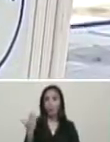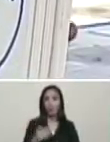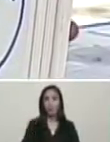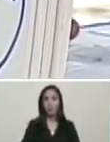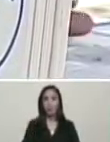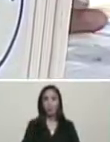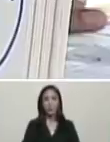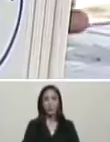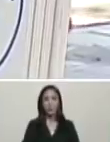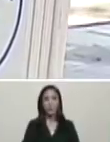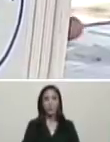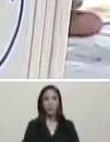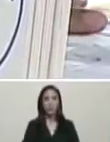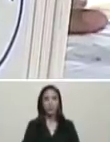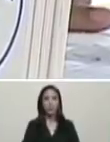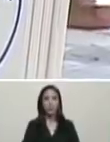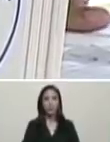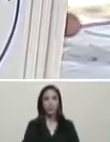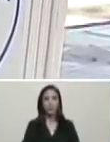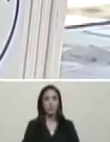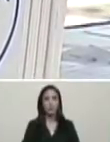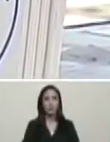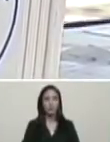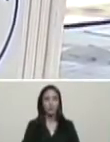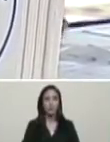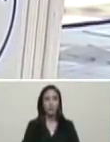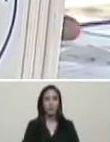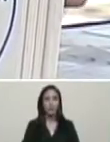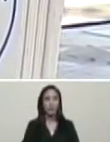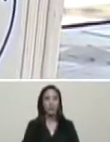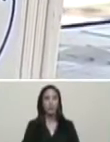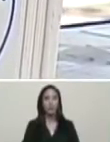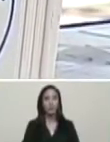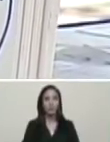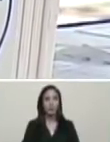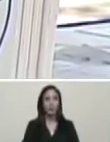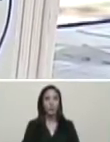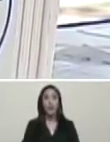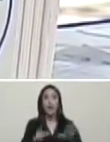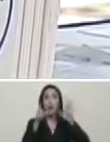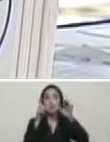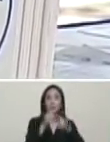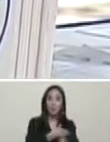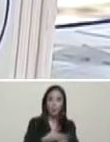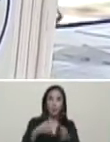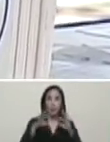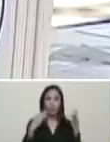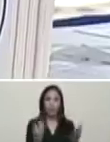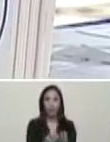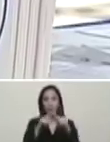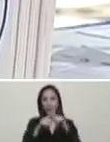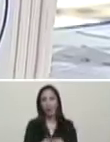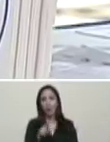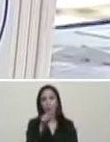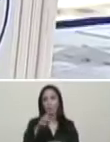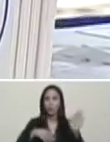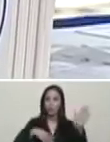entregaron, distribuyeron, vendieron en 6 millones de hogares 119 millones.